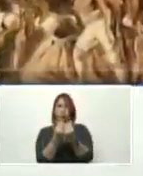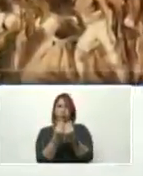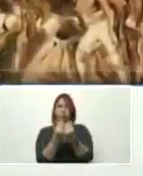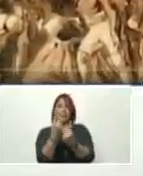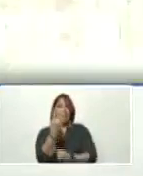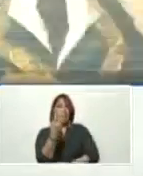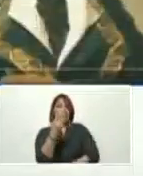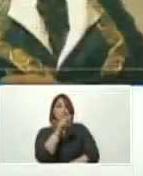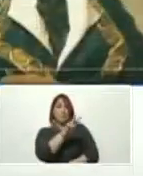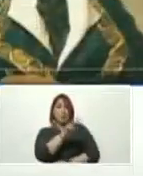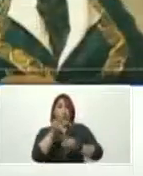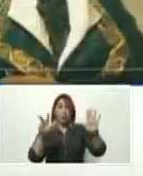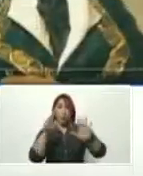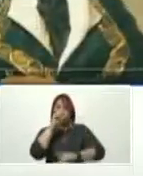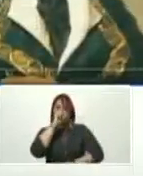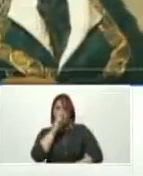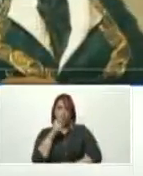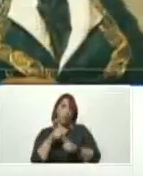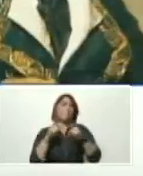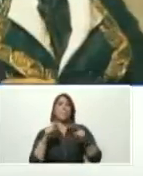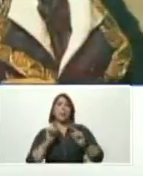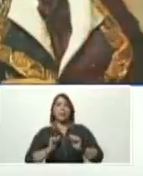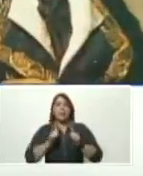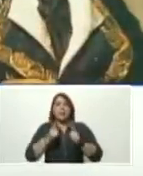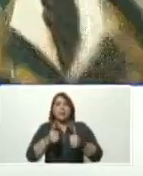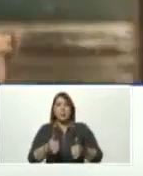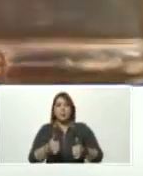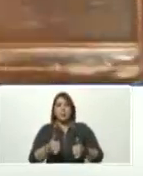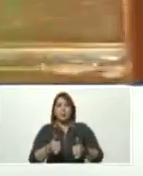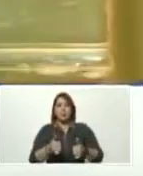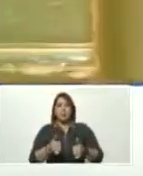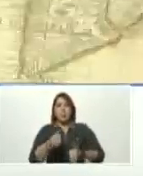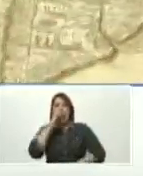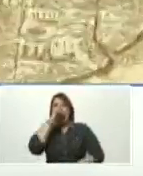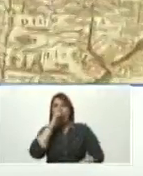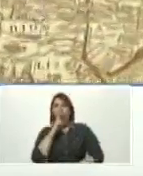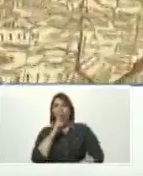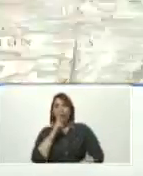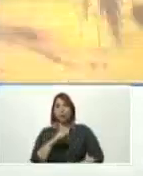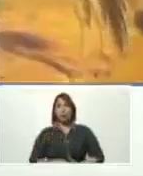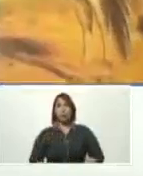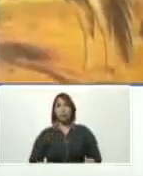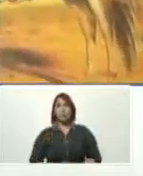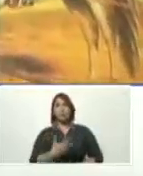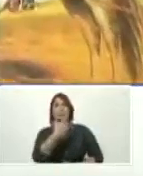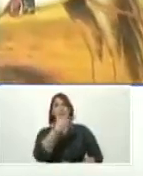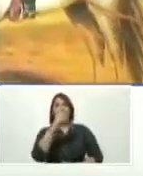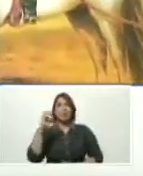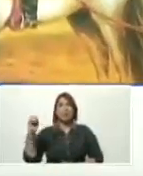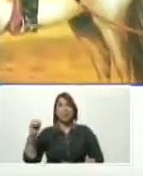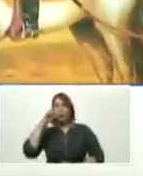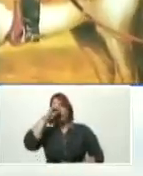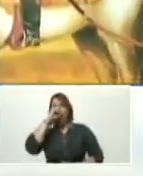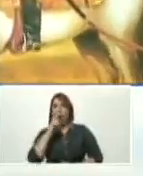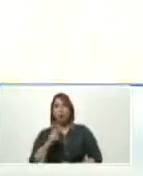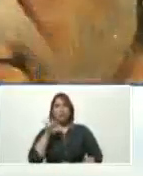Falta 28 años para que se inicie la era tricentenaria de la patria